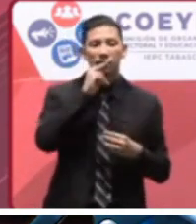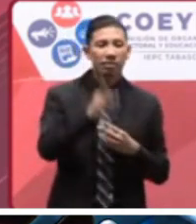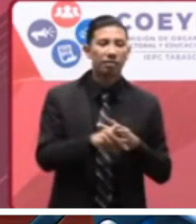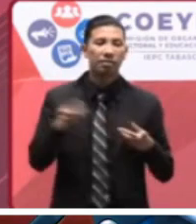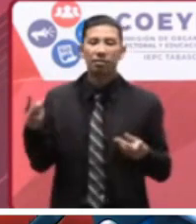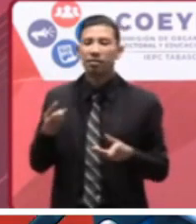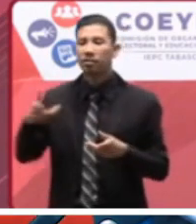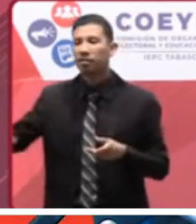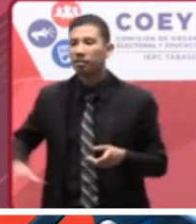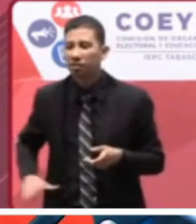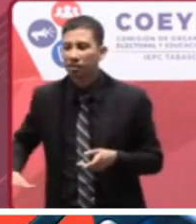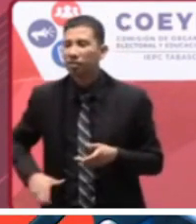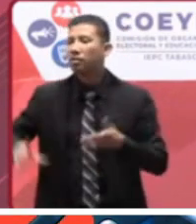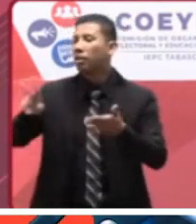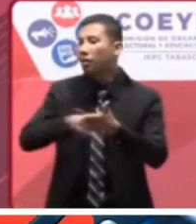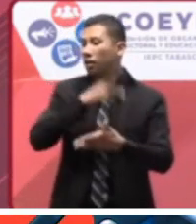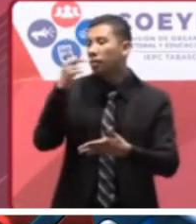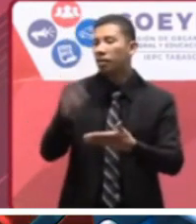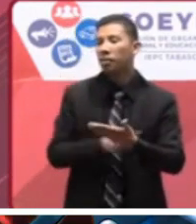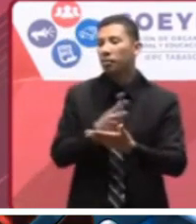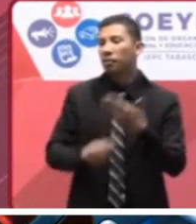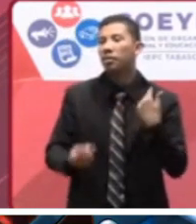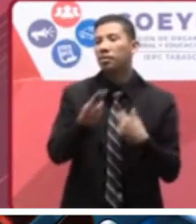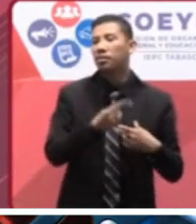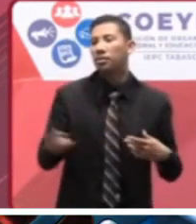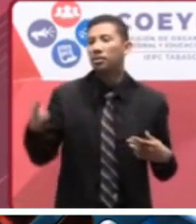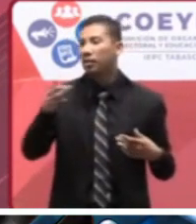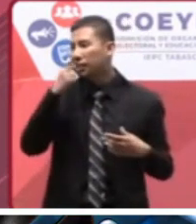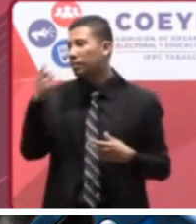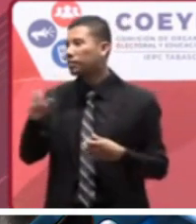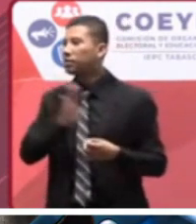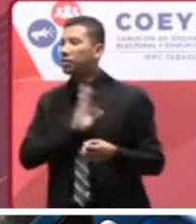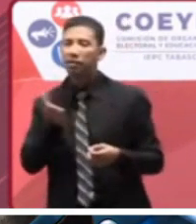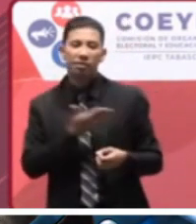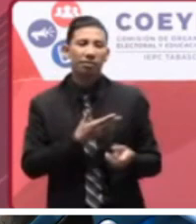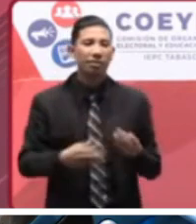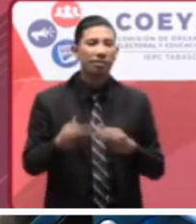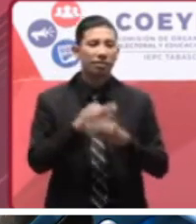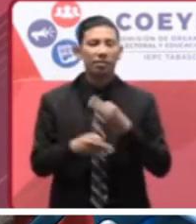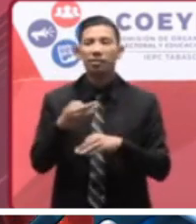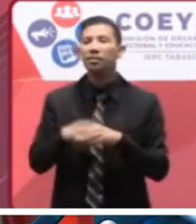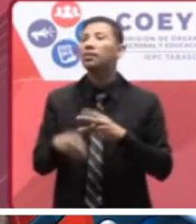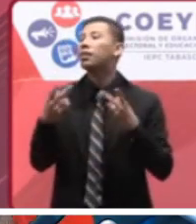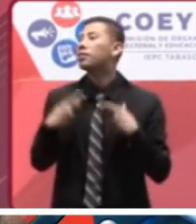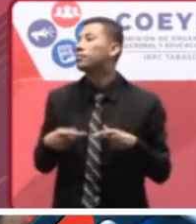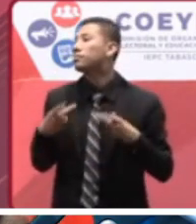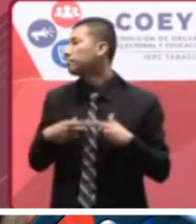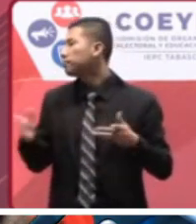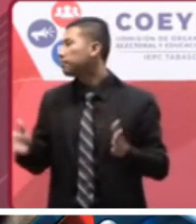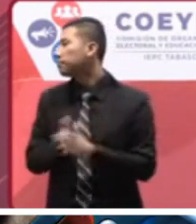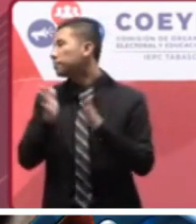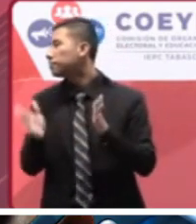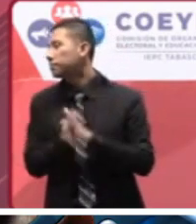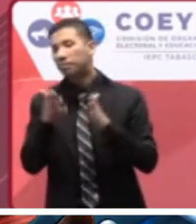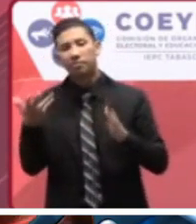sea gobernación que vuelva a contar. Usted decía también en Inglaterra, son los funcionarios los que participan, los que